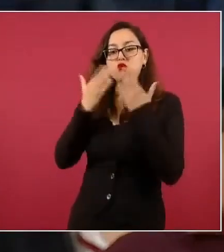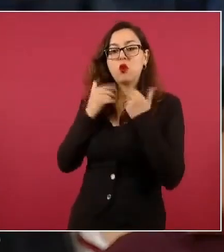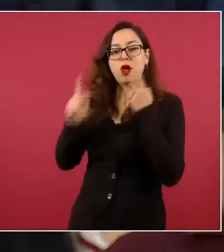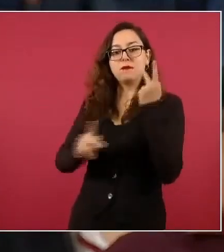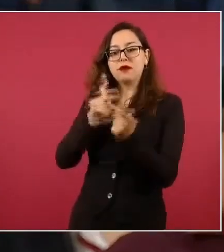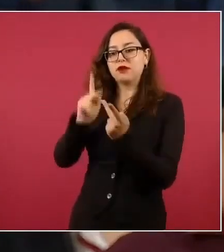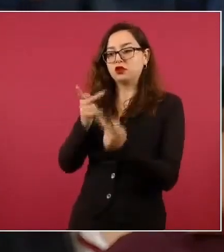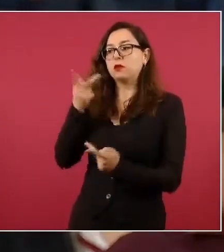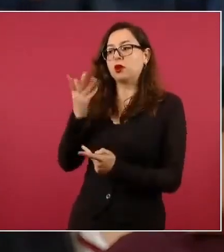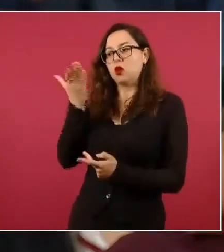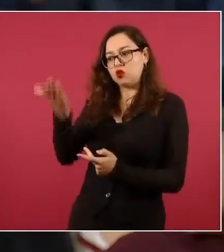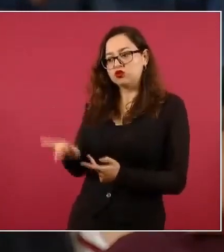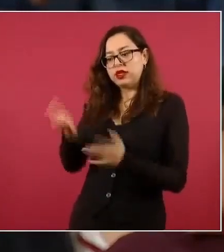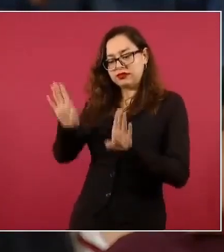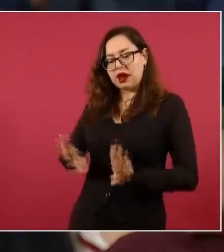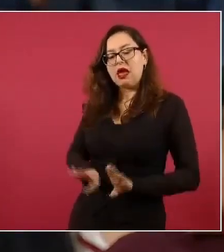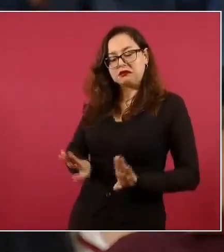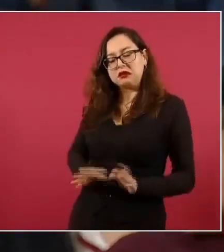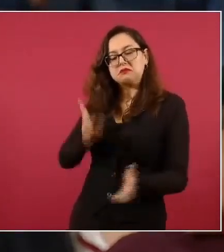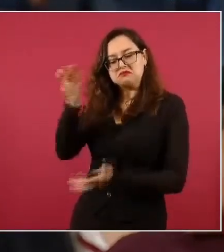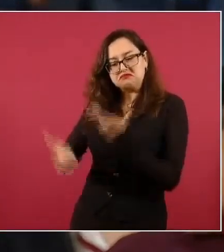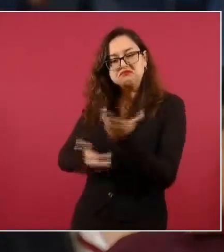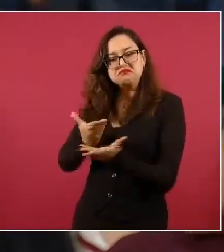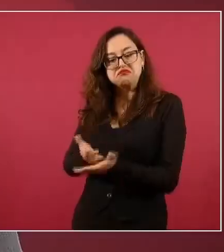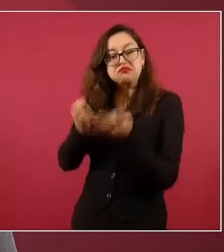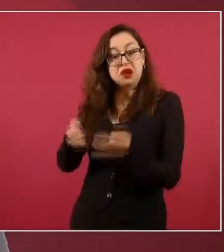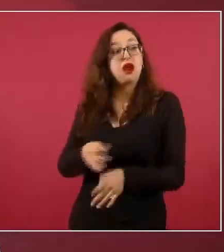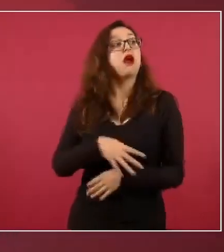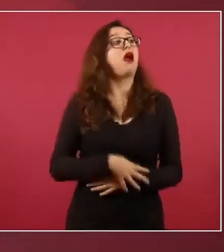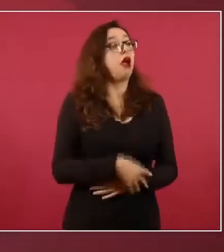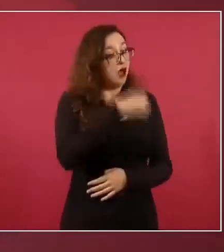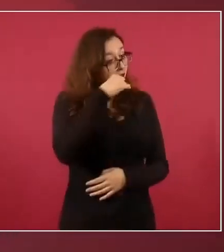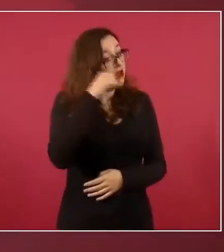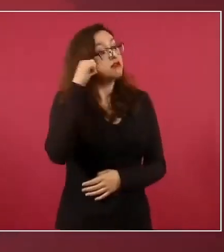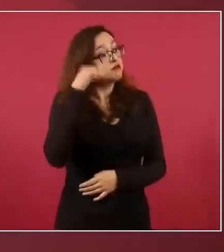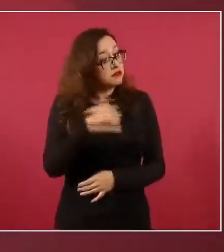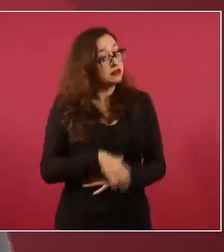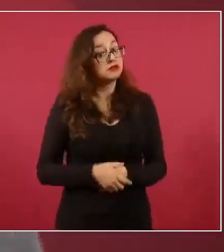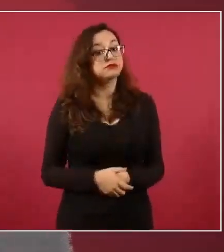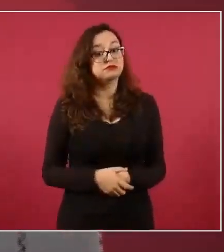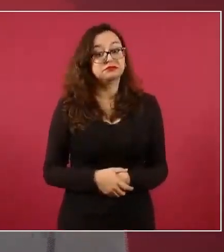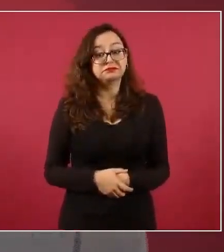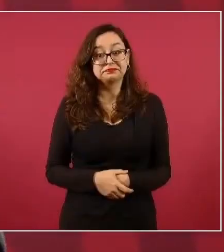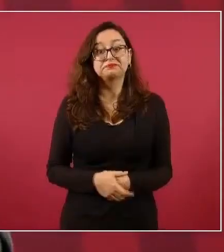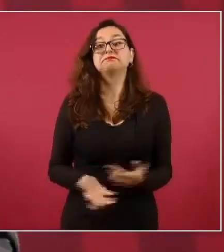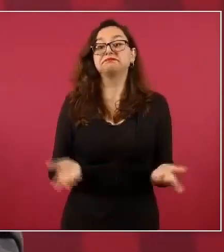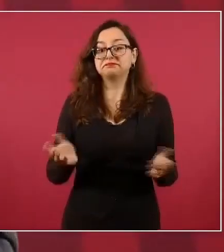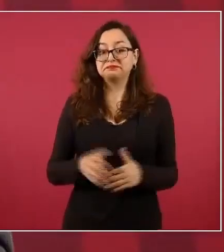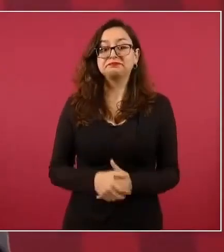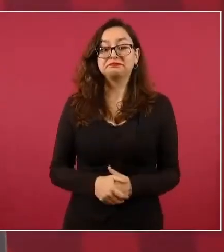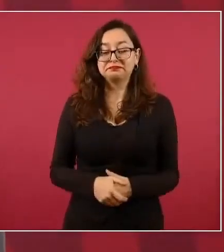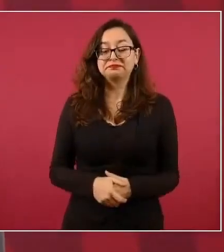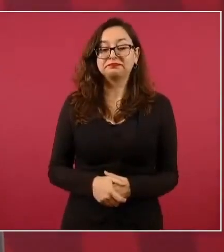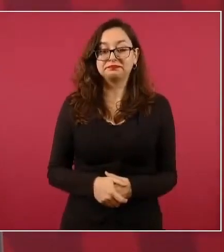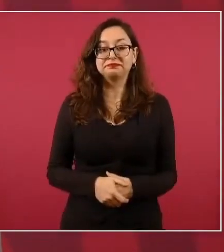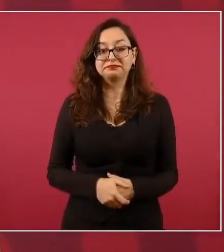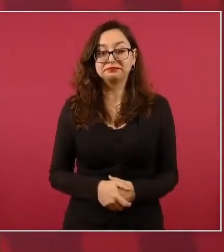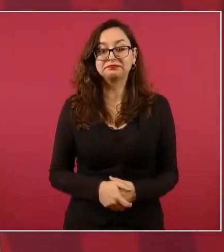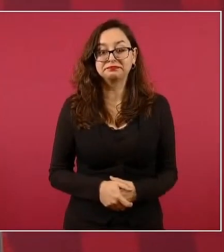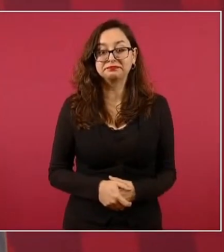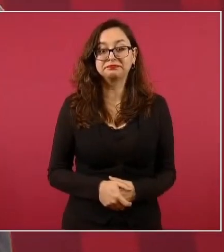gran caballero. Eso fue lo que él dijo en un evento. ¿Ayer? El día de ayer. Sí. Pues él es